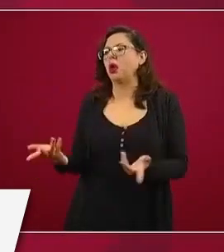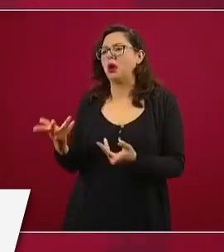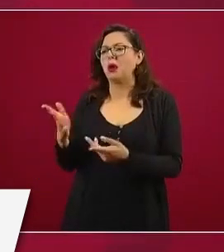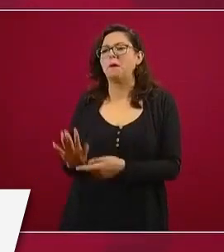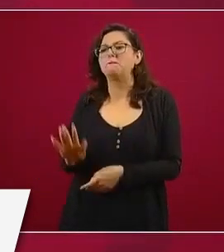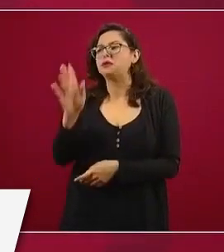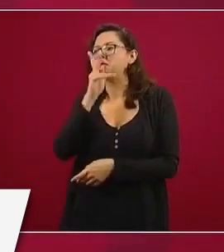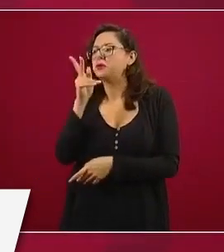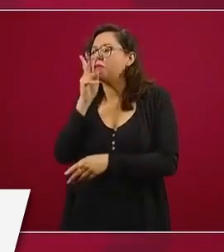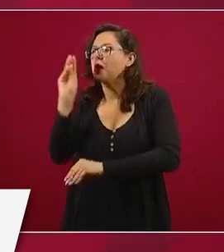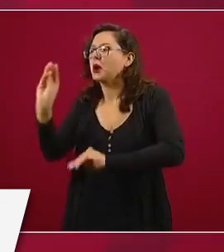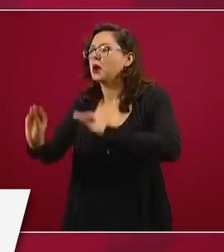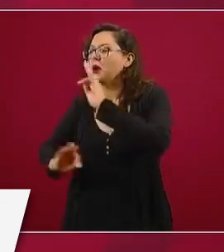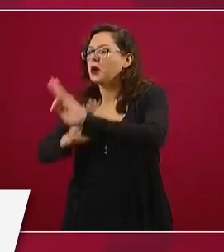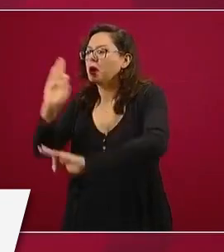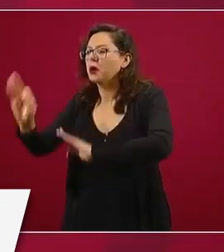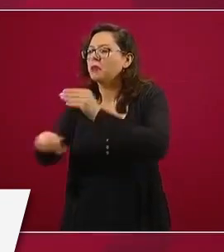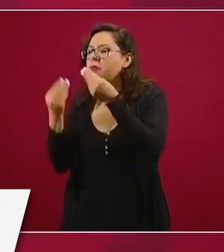paternalismo.